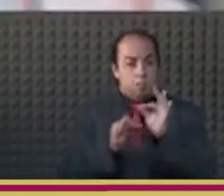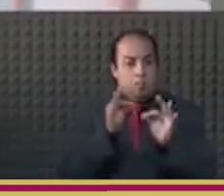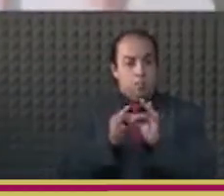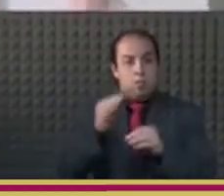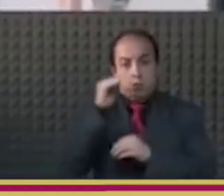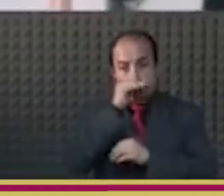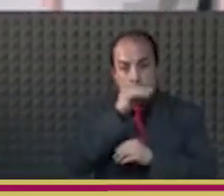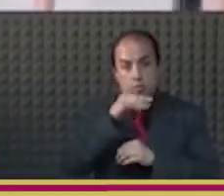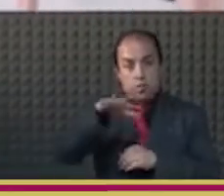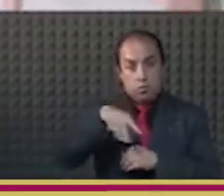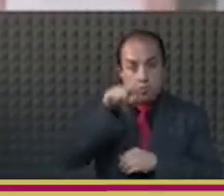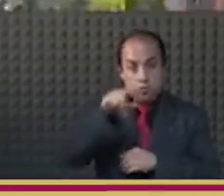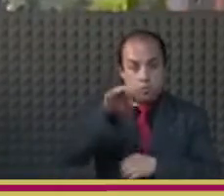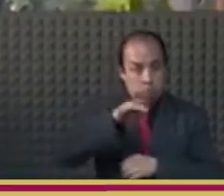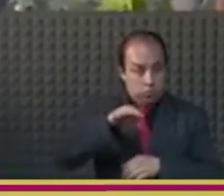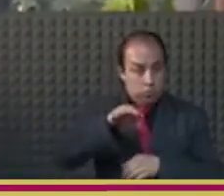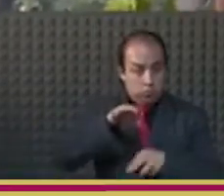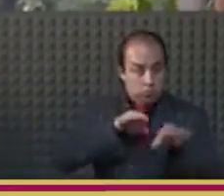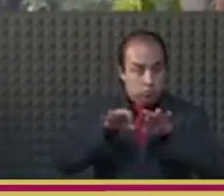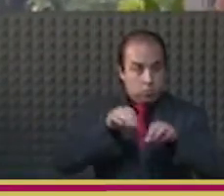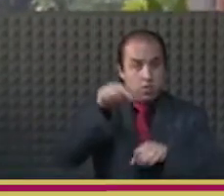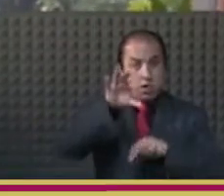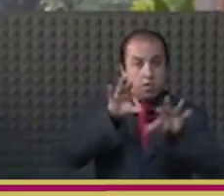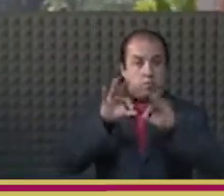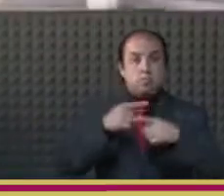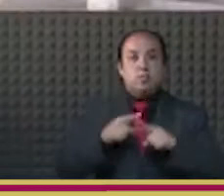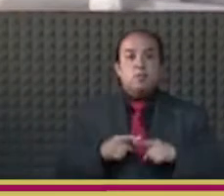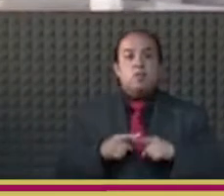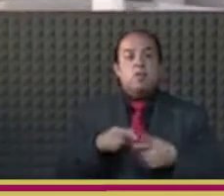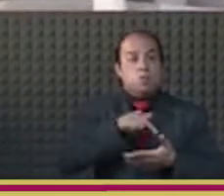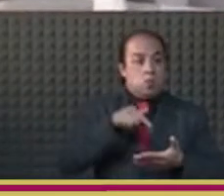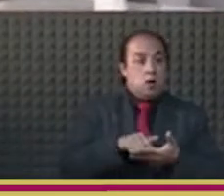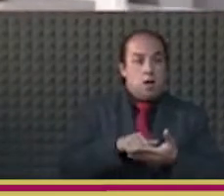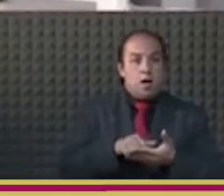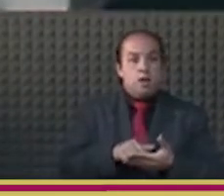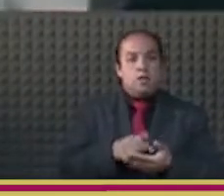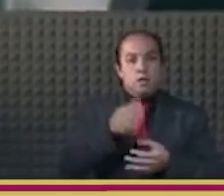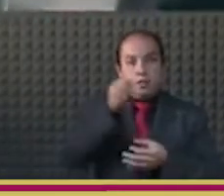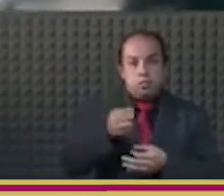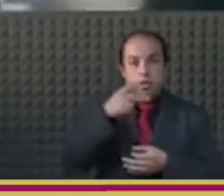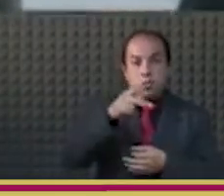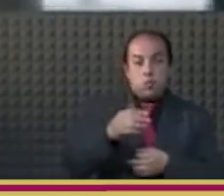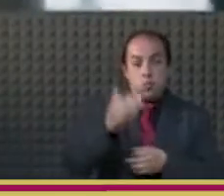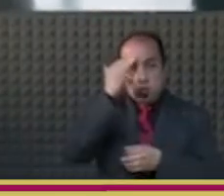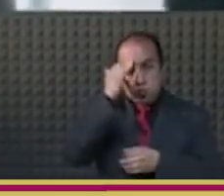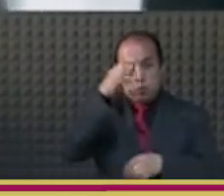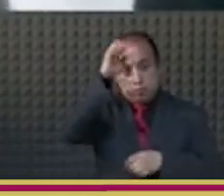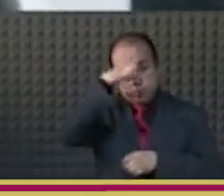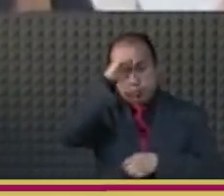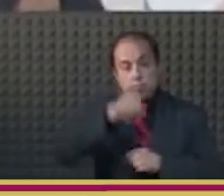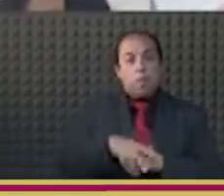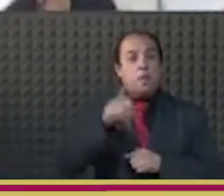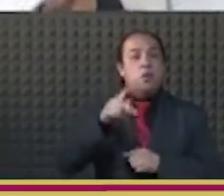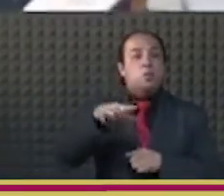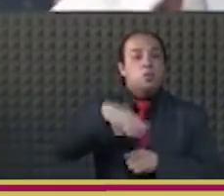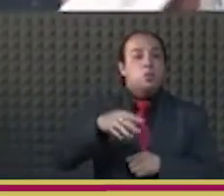gratuita. Si buscas trabajo, aquí encontrarás múltiples vacantes adecuadas a tu perfil laboral. Pero si lo que buscas es talento